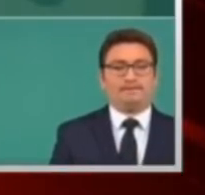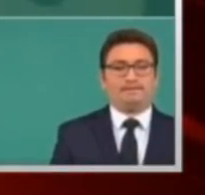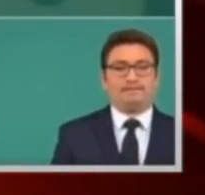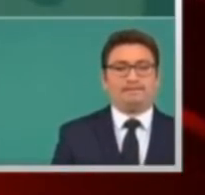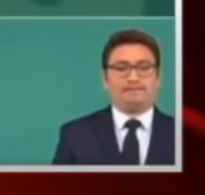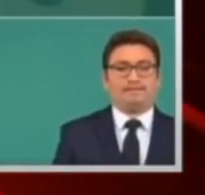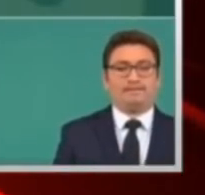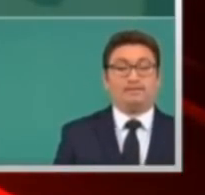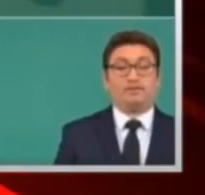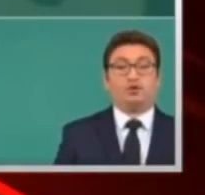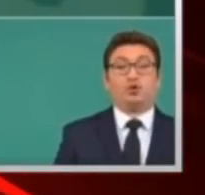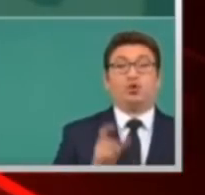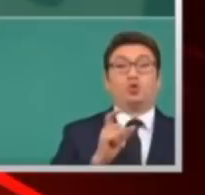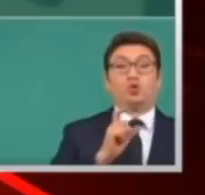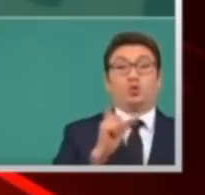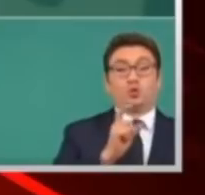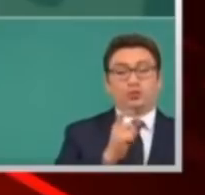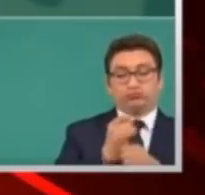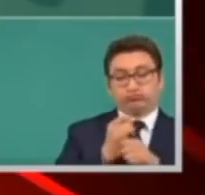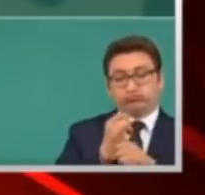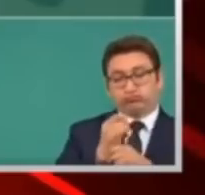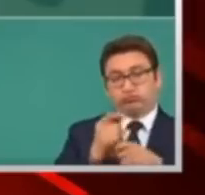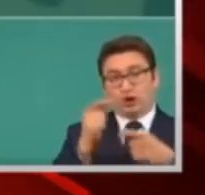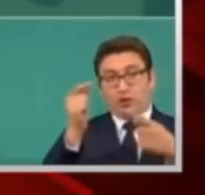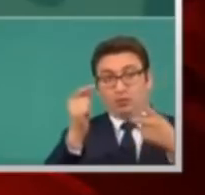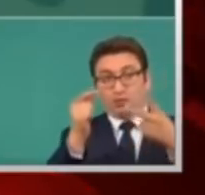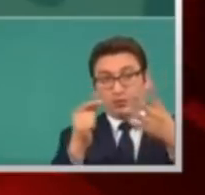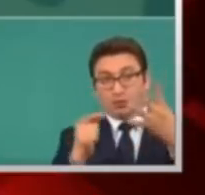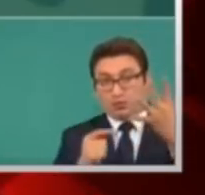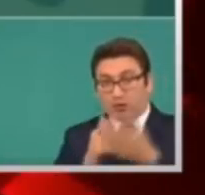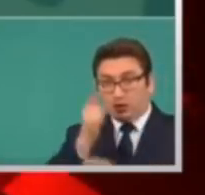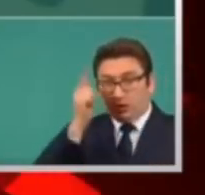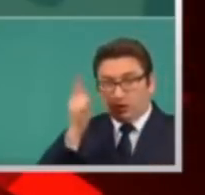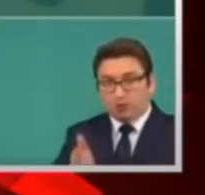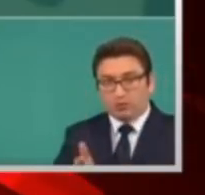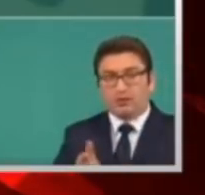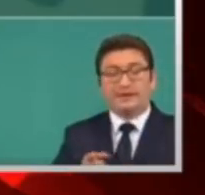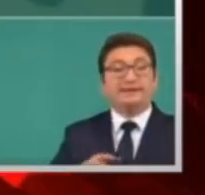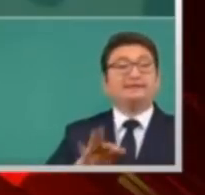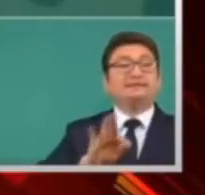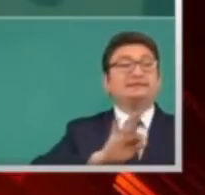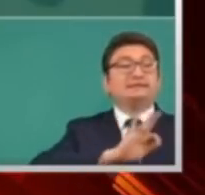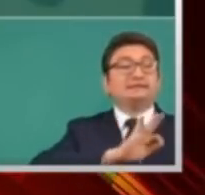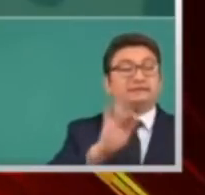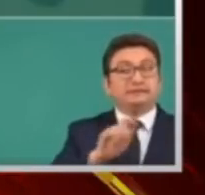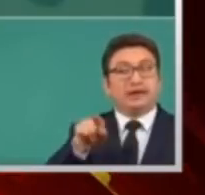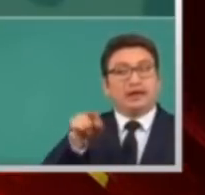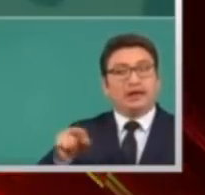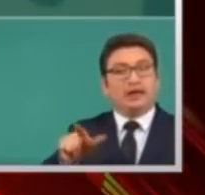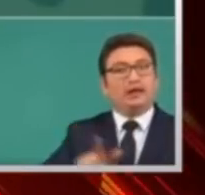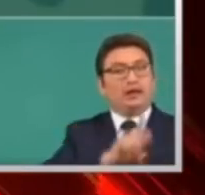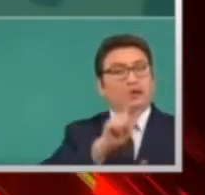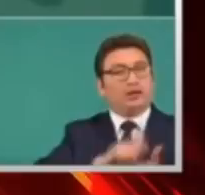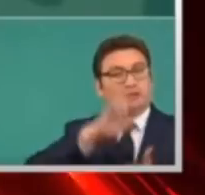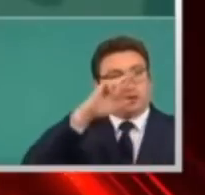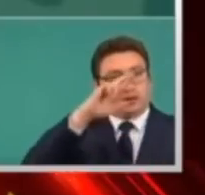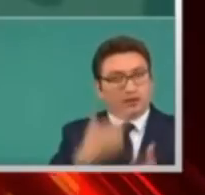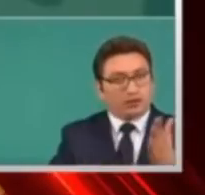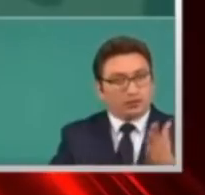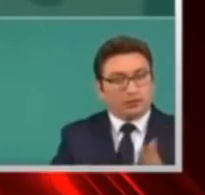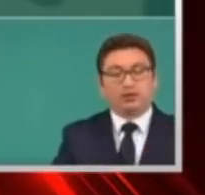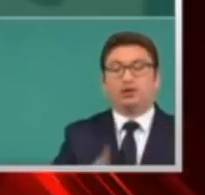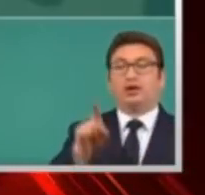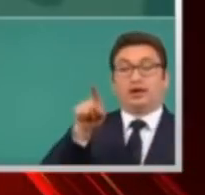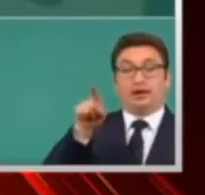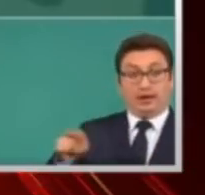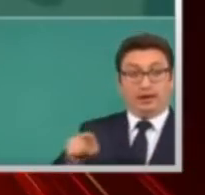se tienen elementos y se presume de que hay un delito el funcionario